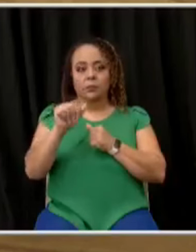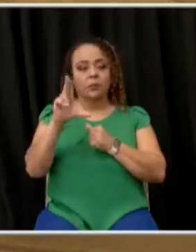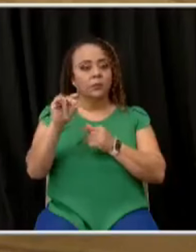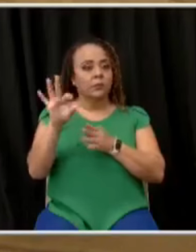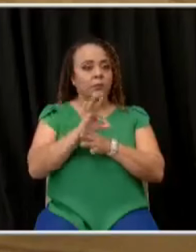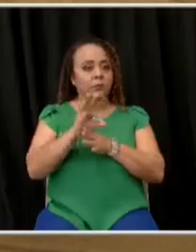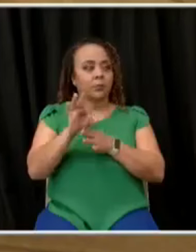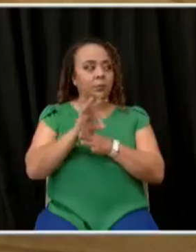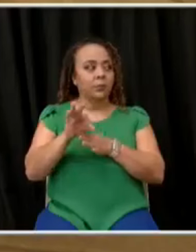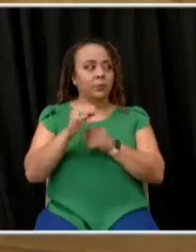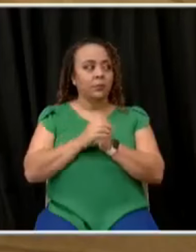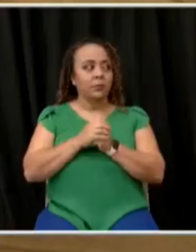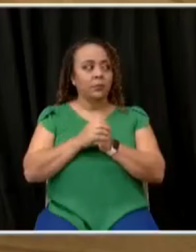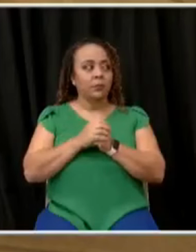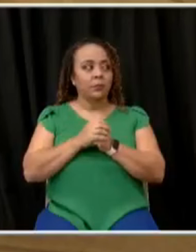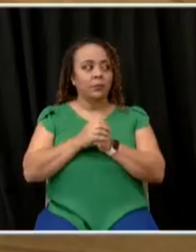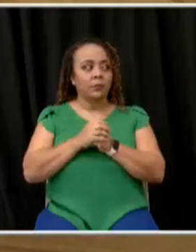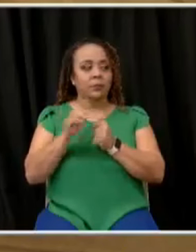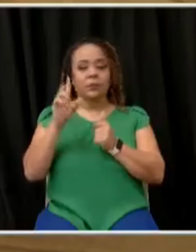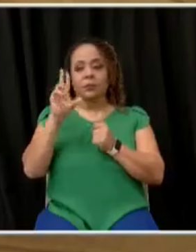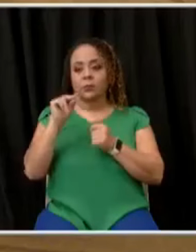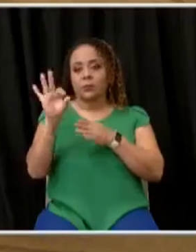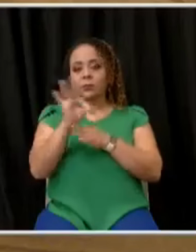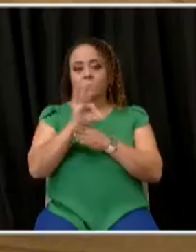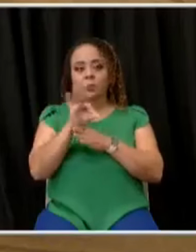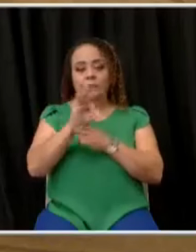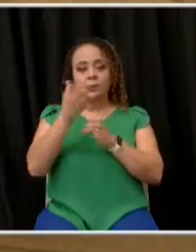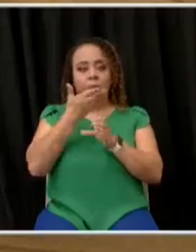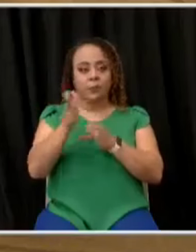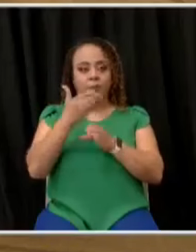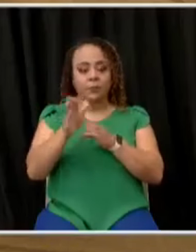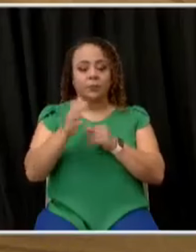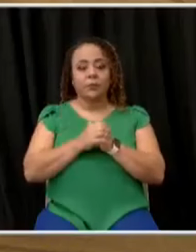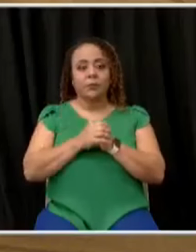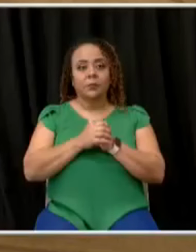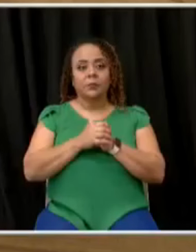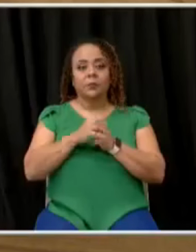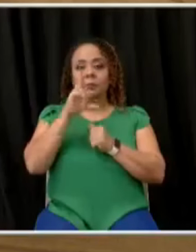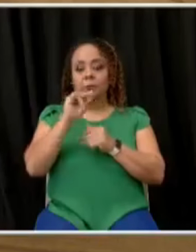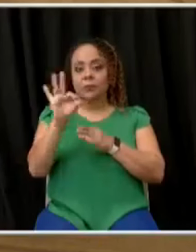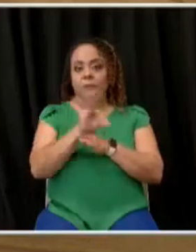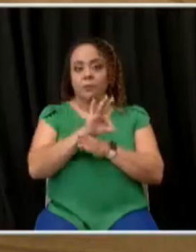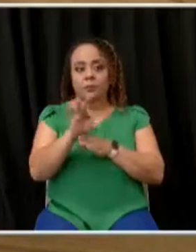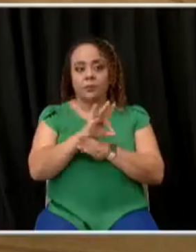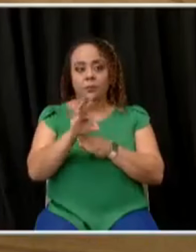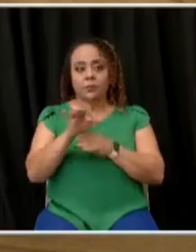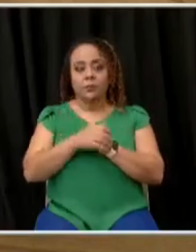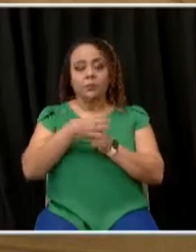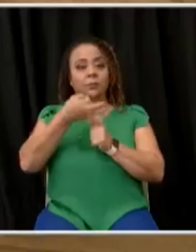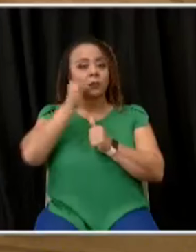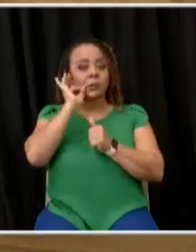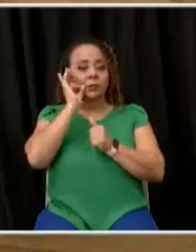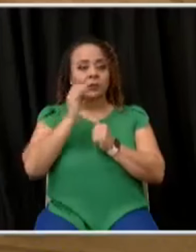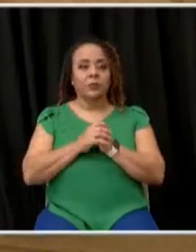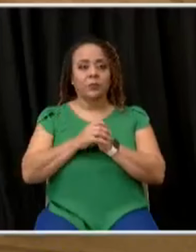funciona definitivamente. No nos funciona la cervecita tampoco. No nos funciona el